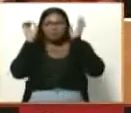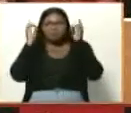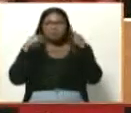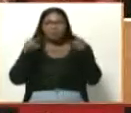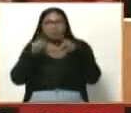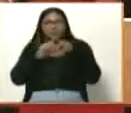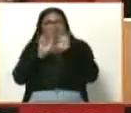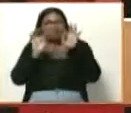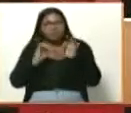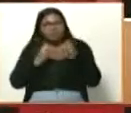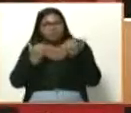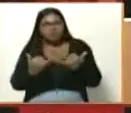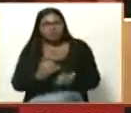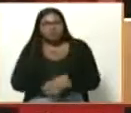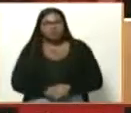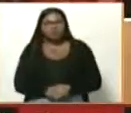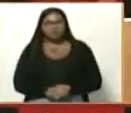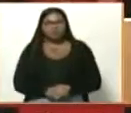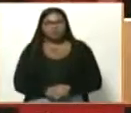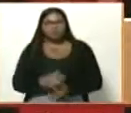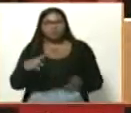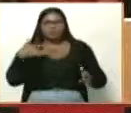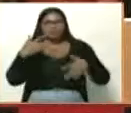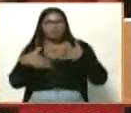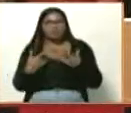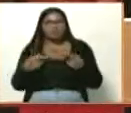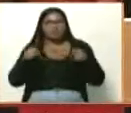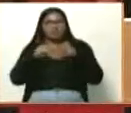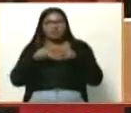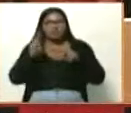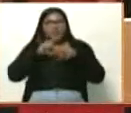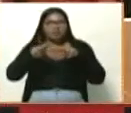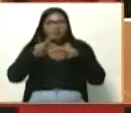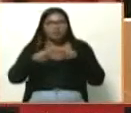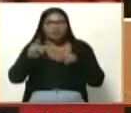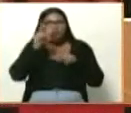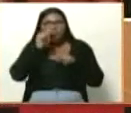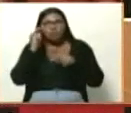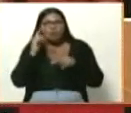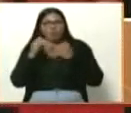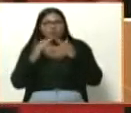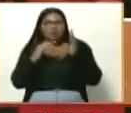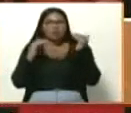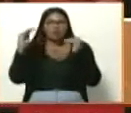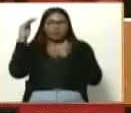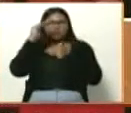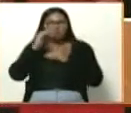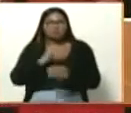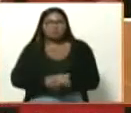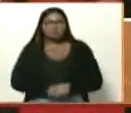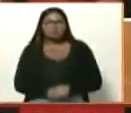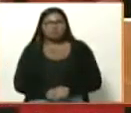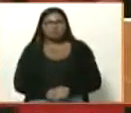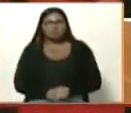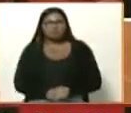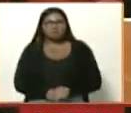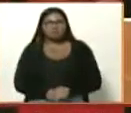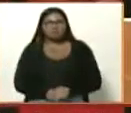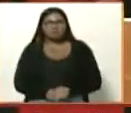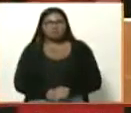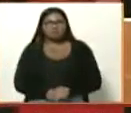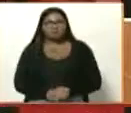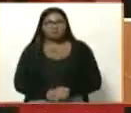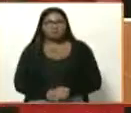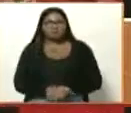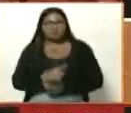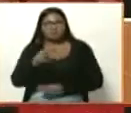eso que estás haciendo allí. Esas actividades están dirigidas para niños y niñas, pero también están dirigidas para adultos. Además, fíjate que